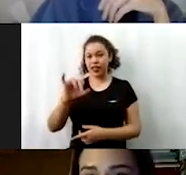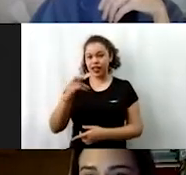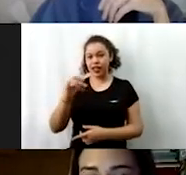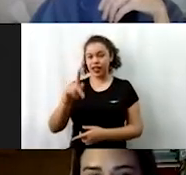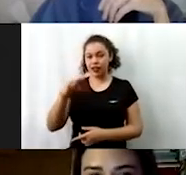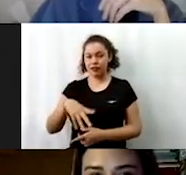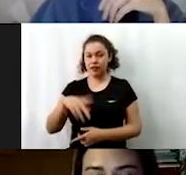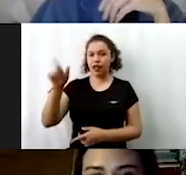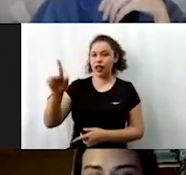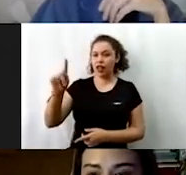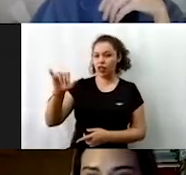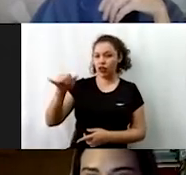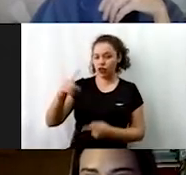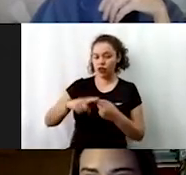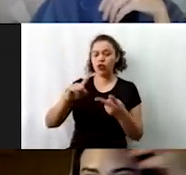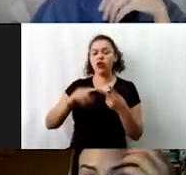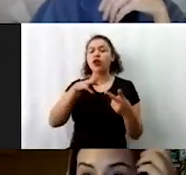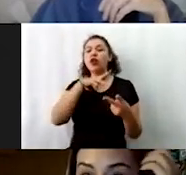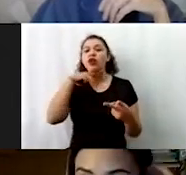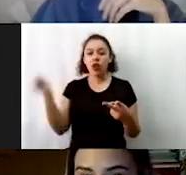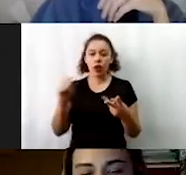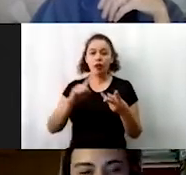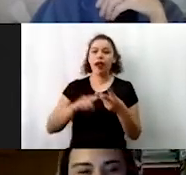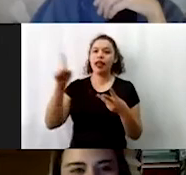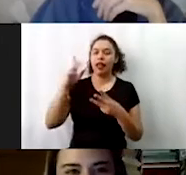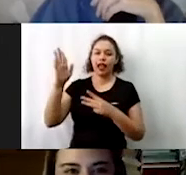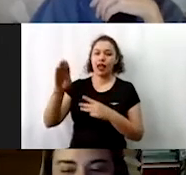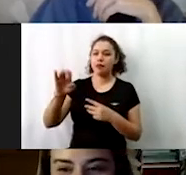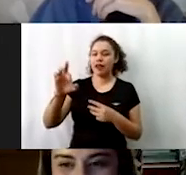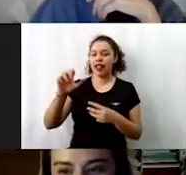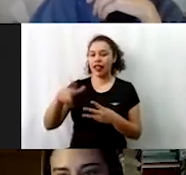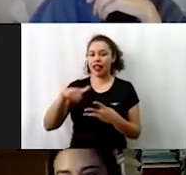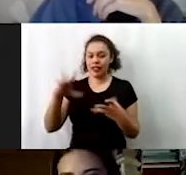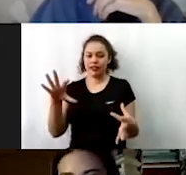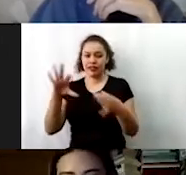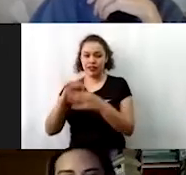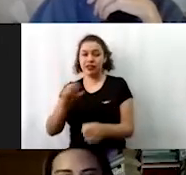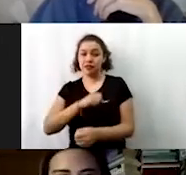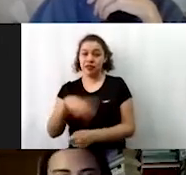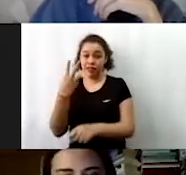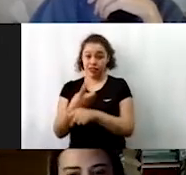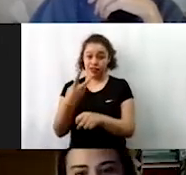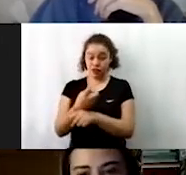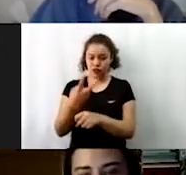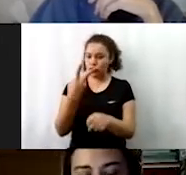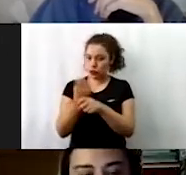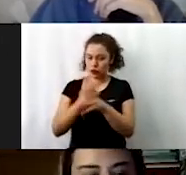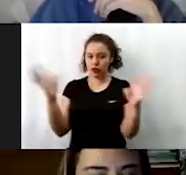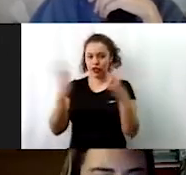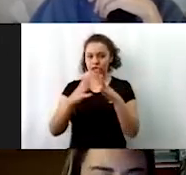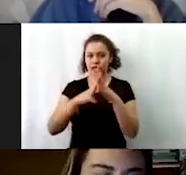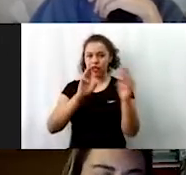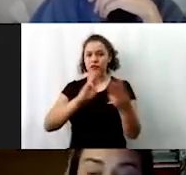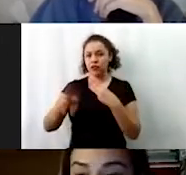decían el eje del mal a los aliados de la Segunda Guerra Mundial que pues, se encargaron del exterminio de muchas